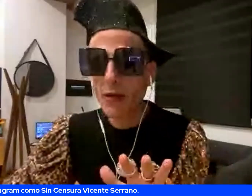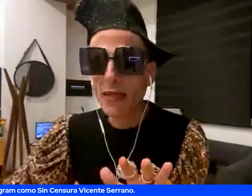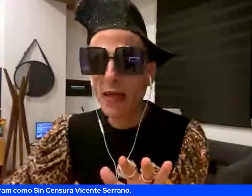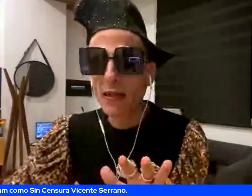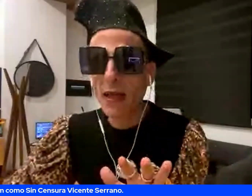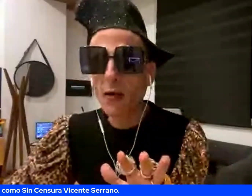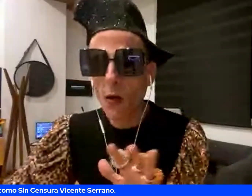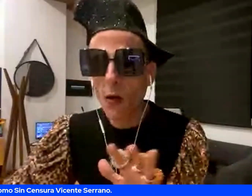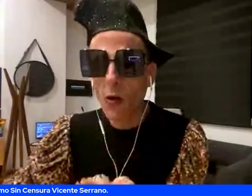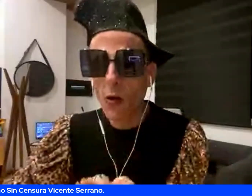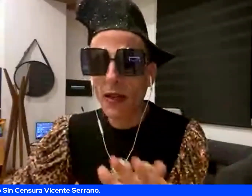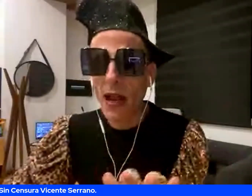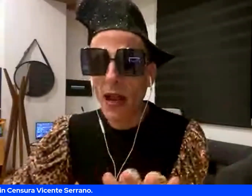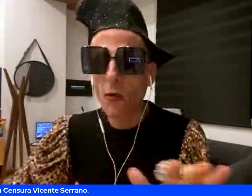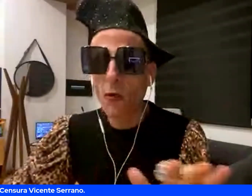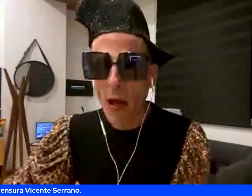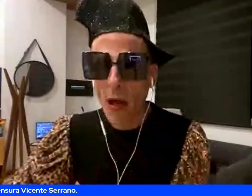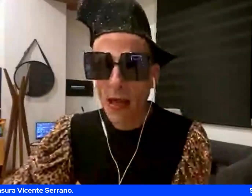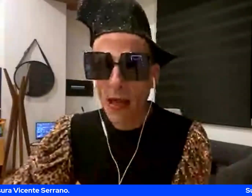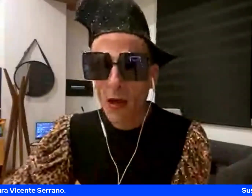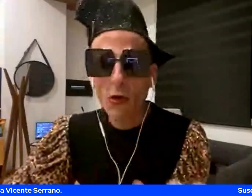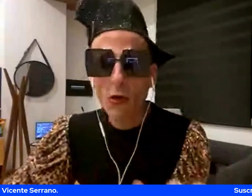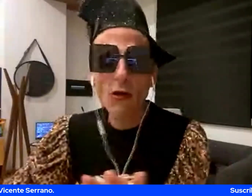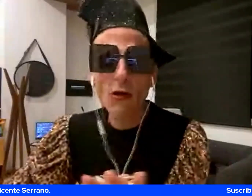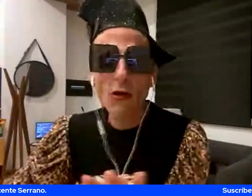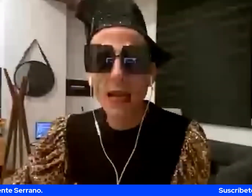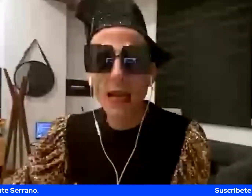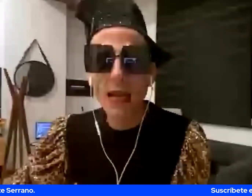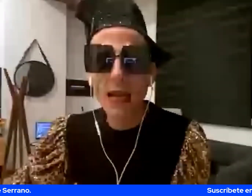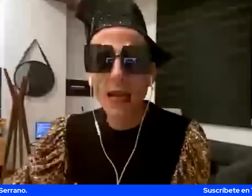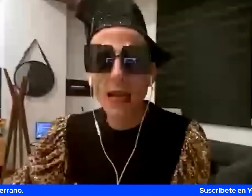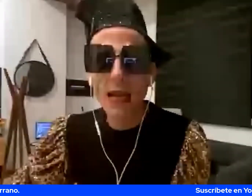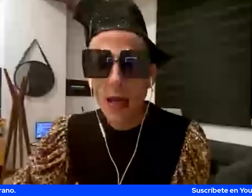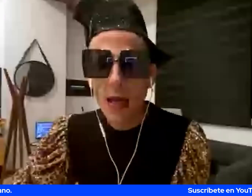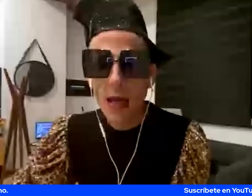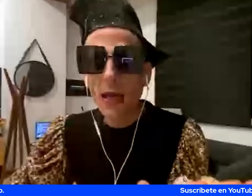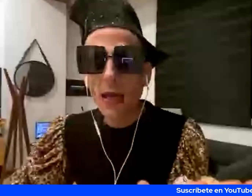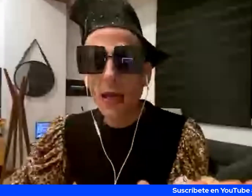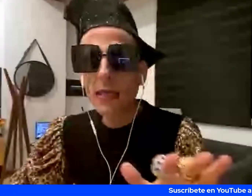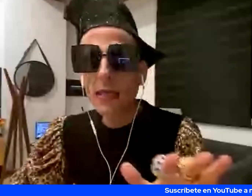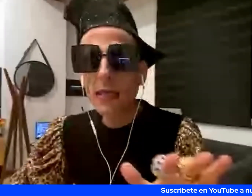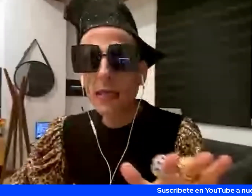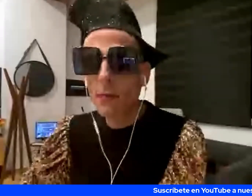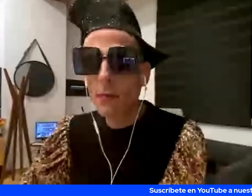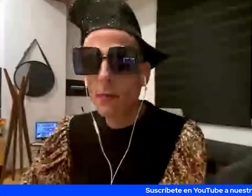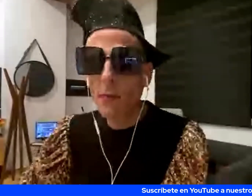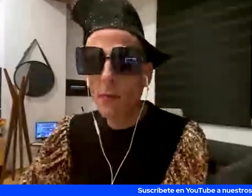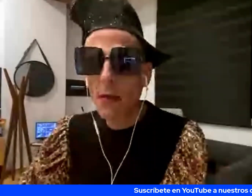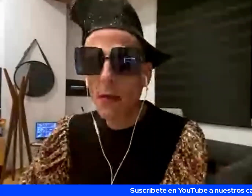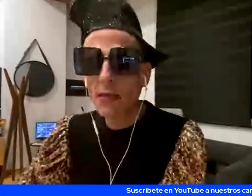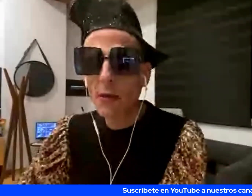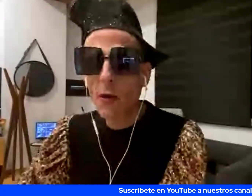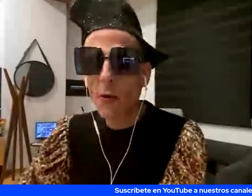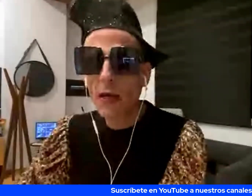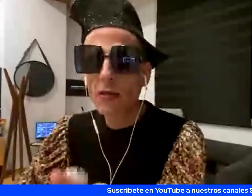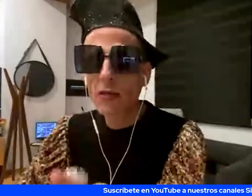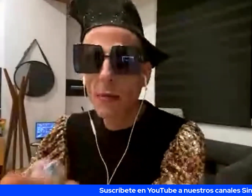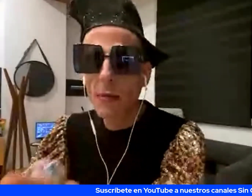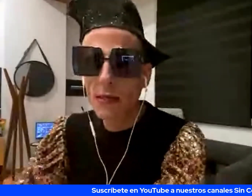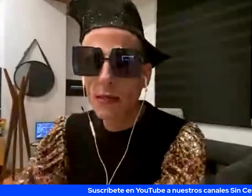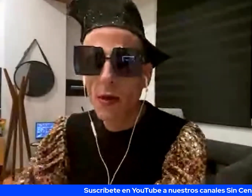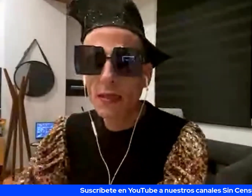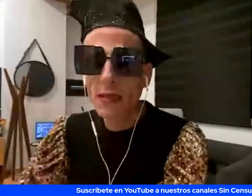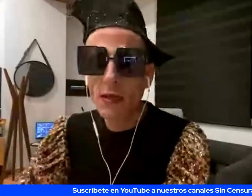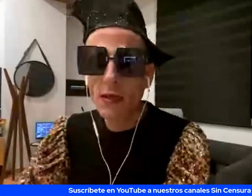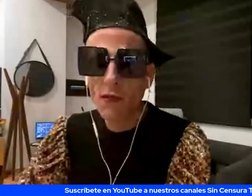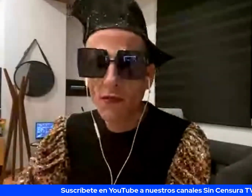estar muy interesante cómo lo declaran culpable. O sea, no sale libre de esta. Y si quieren, el próximo programa les explico por qué. Solamente